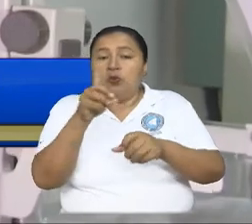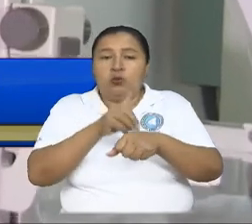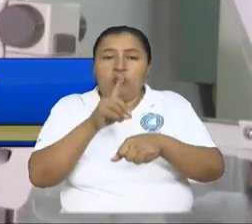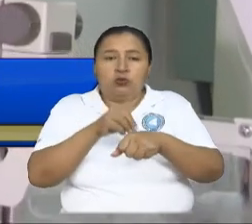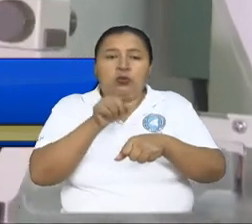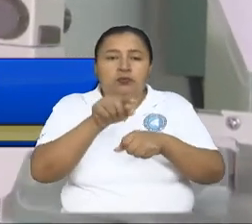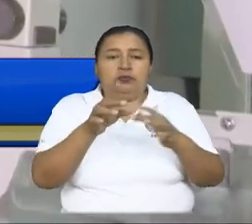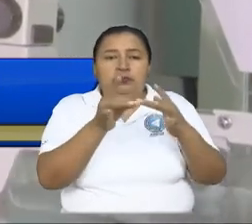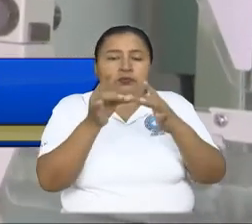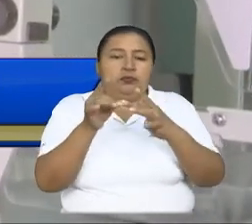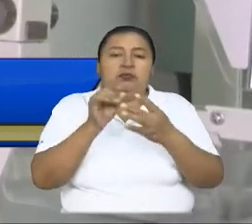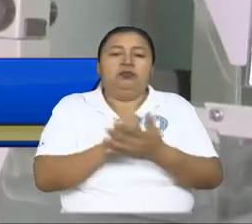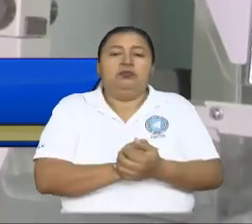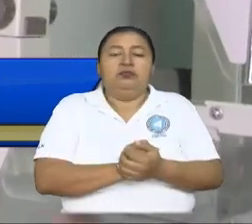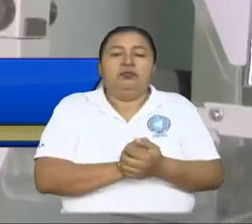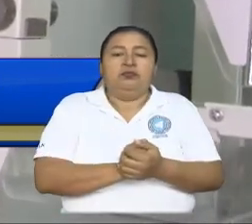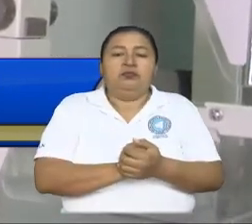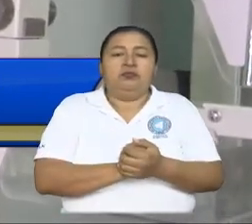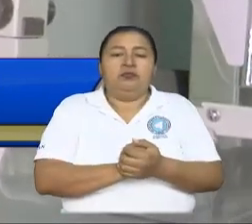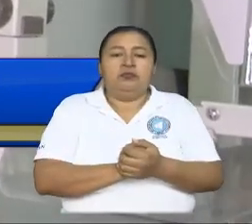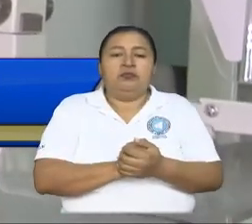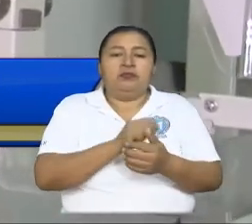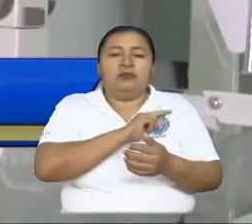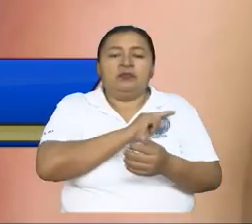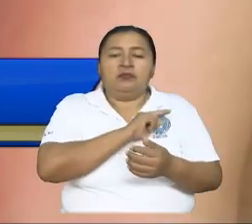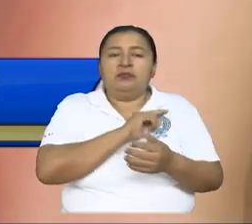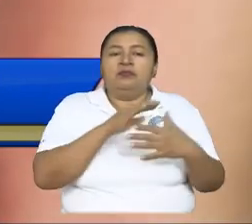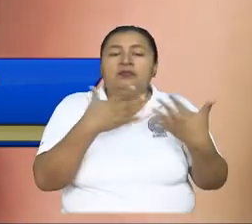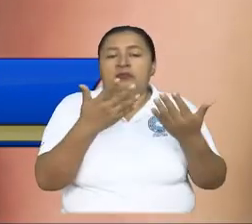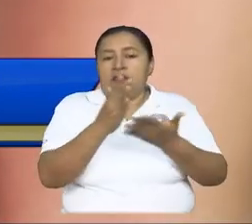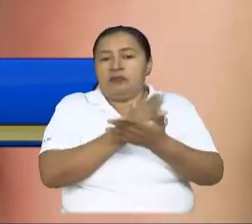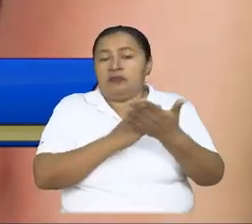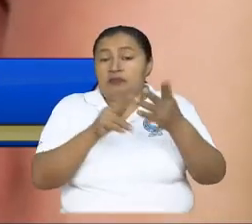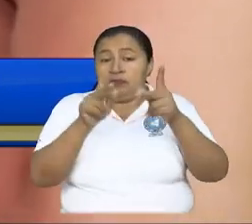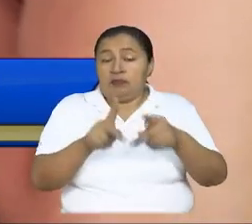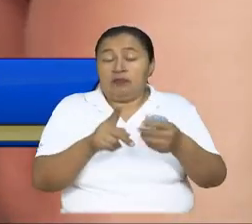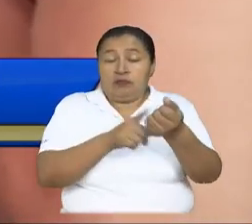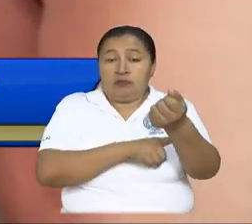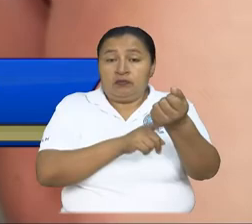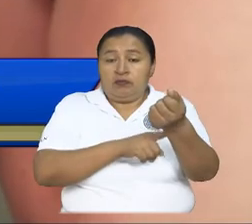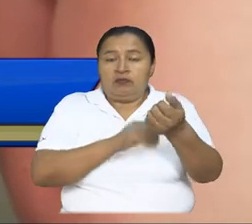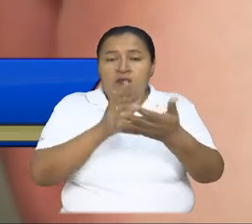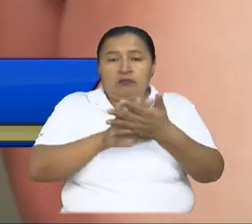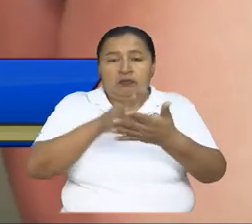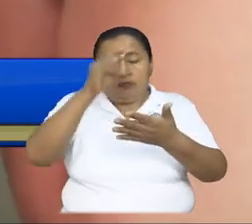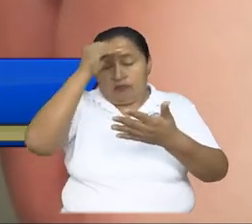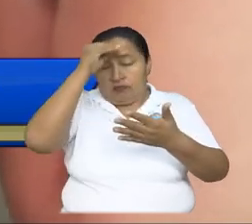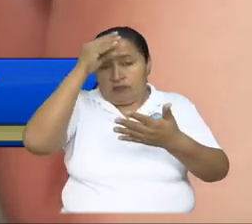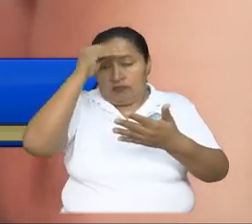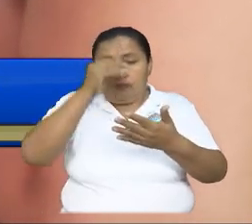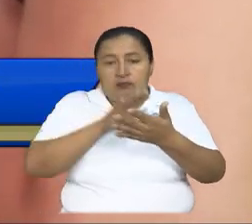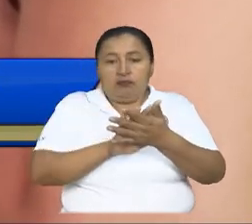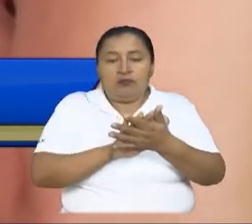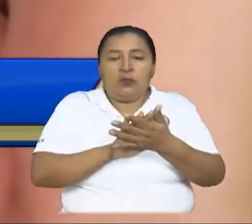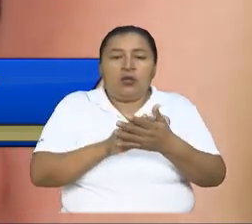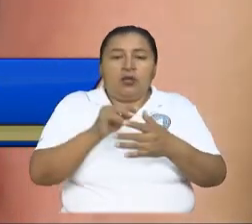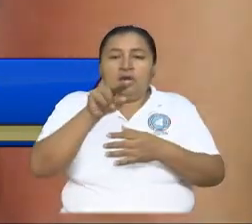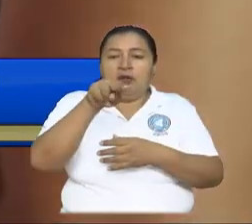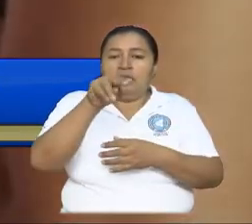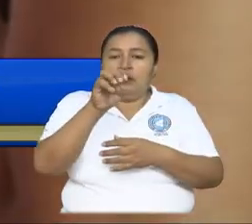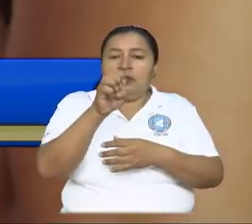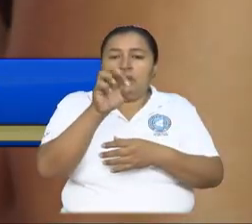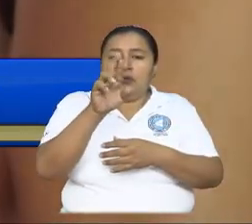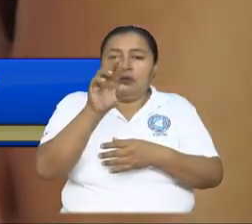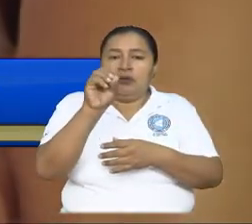compañero de estos puestos hay también hermanos que se preparan como neurocirujanos eso